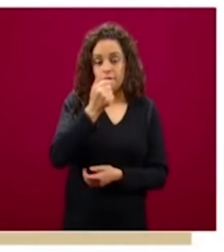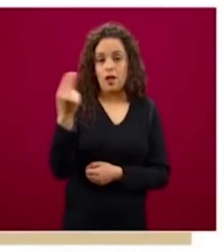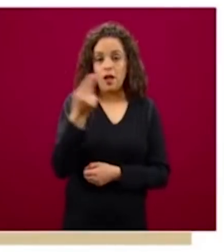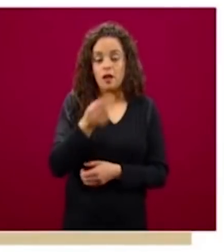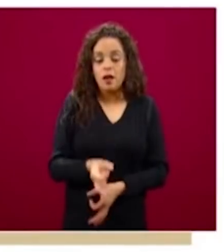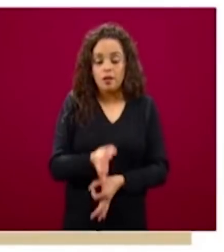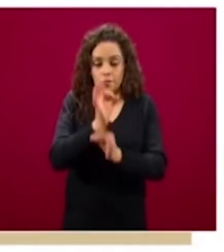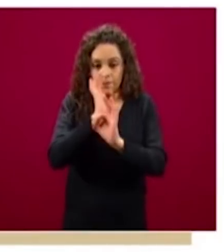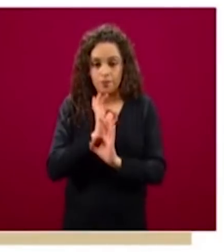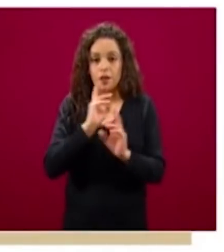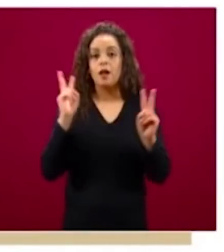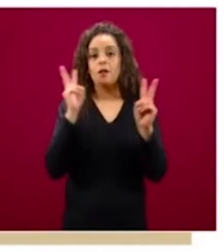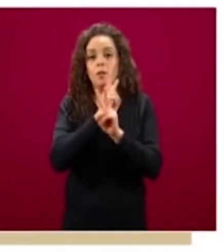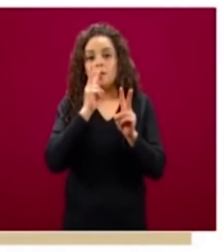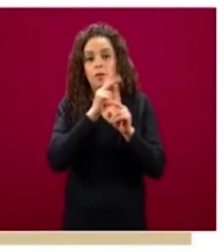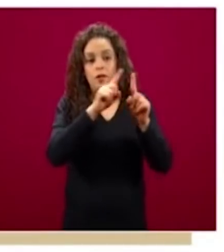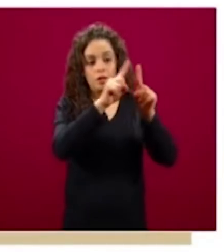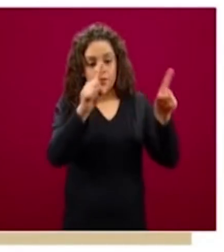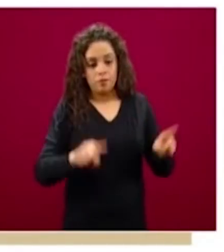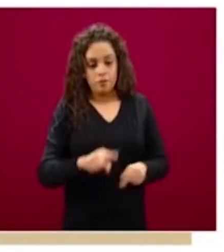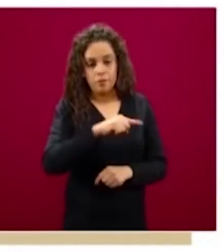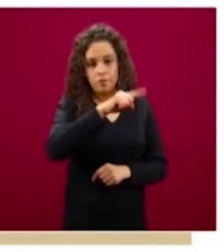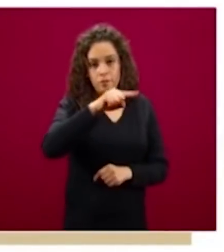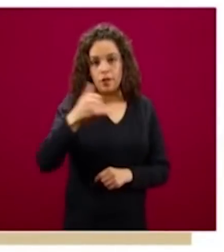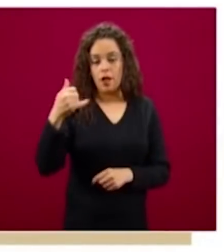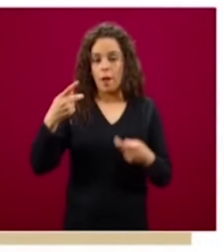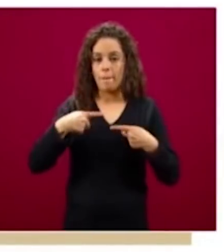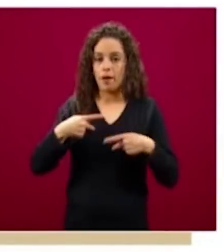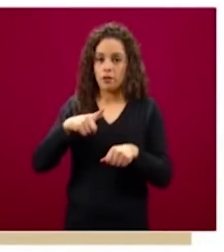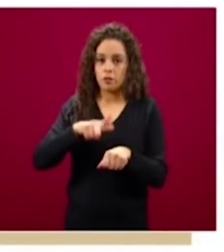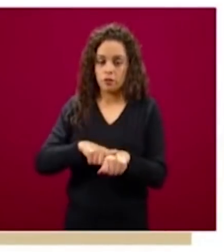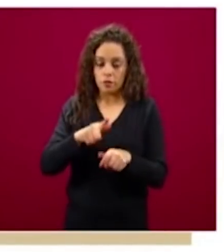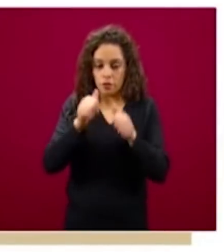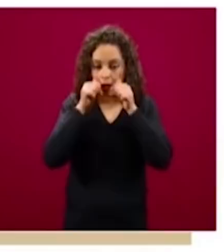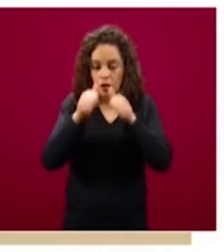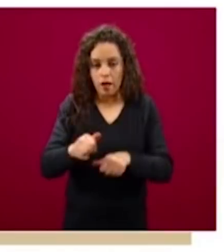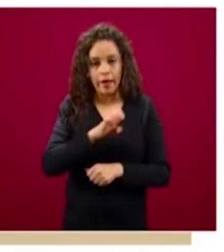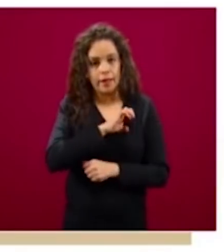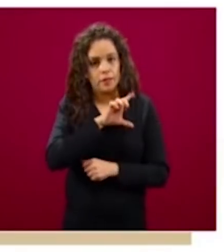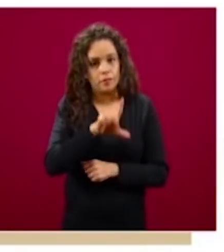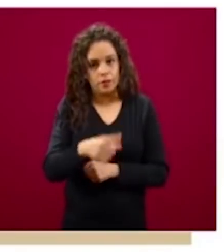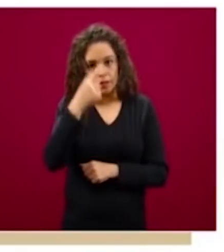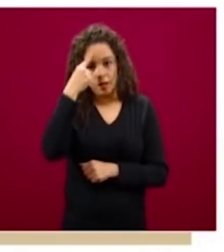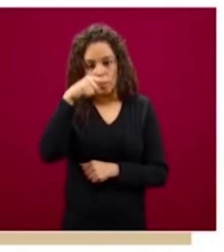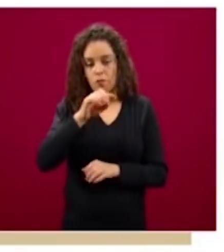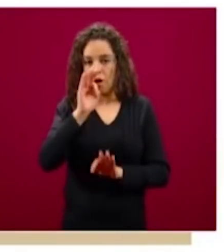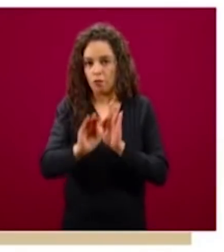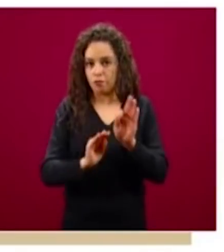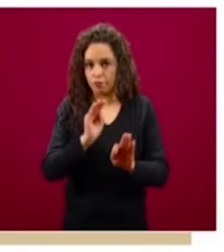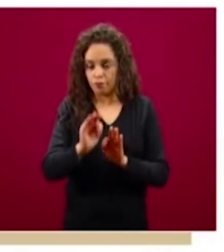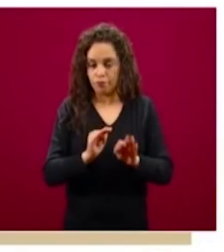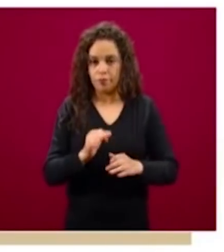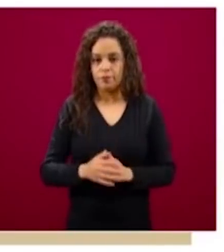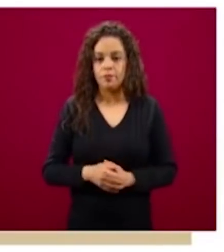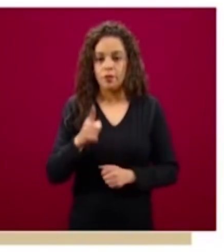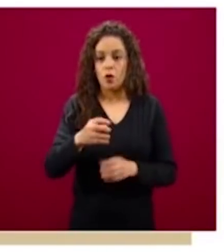ventilador, personal especializado para atender a este tipo de pacientes. Y bueno, es una ocupación nacional